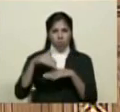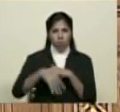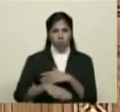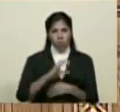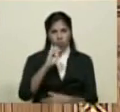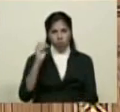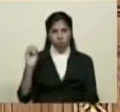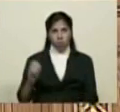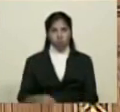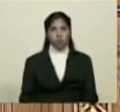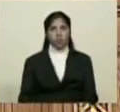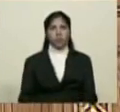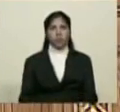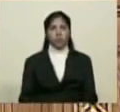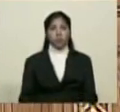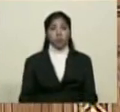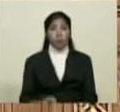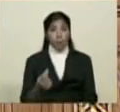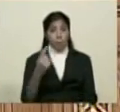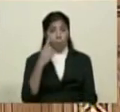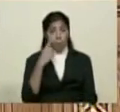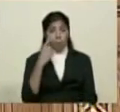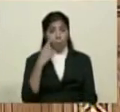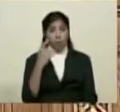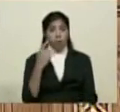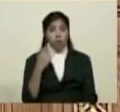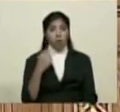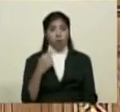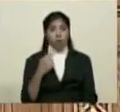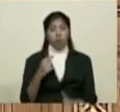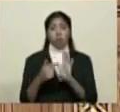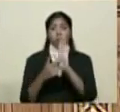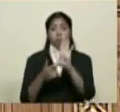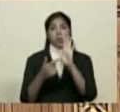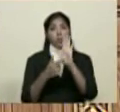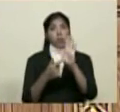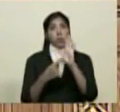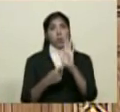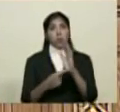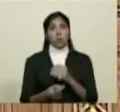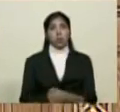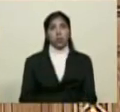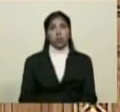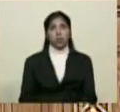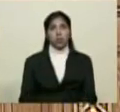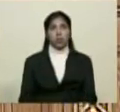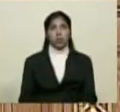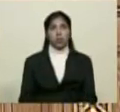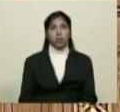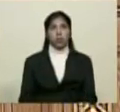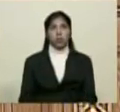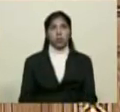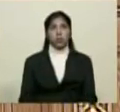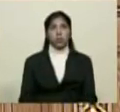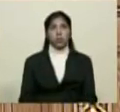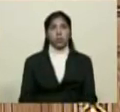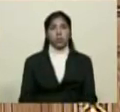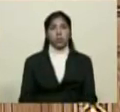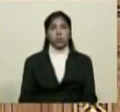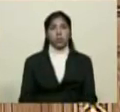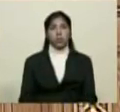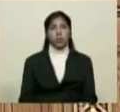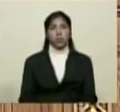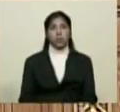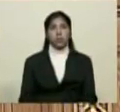pero vean estos ejemplos en coordinación repito cómo las